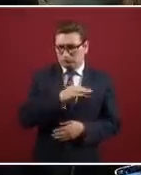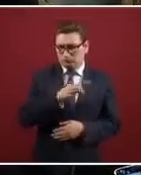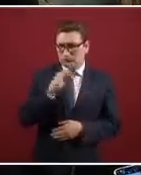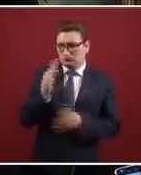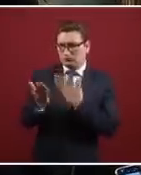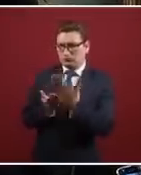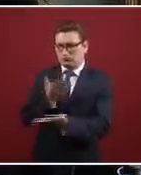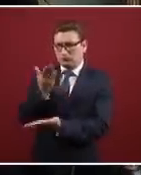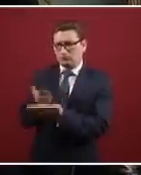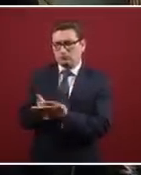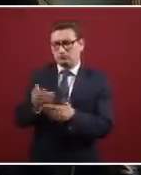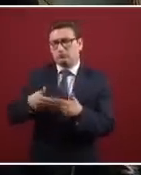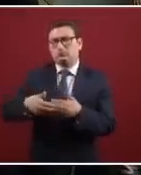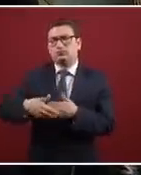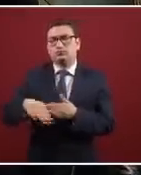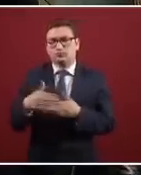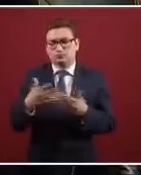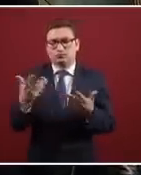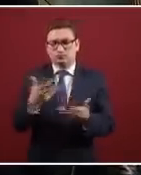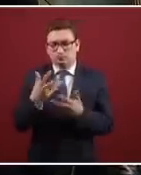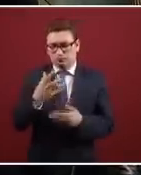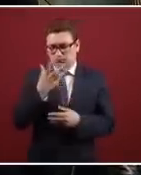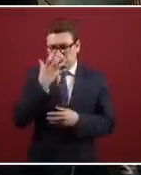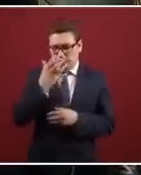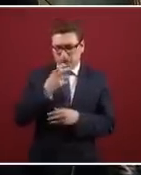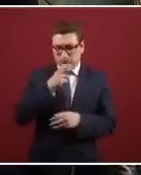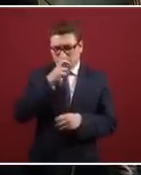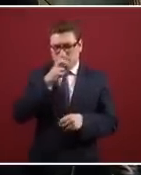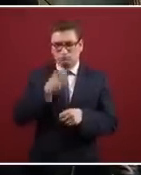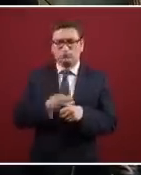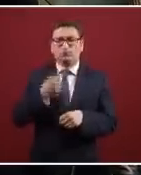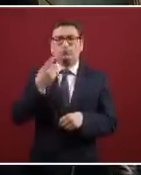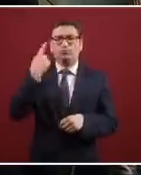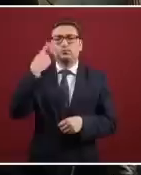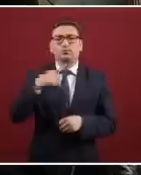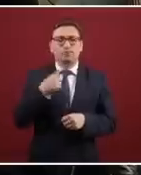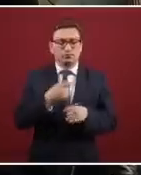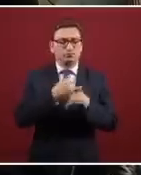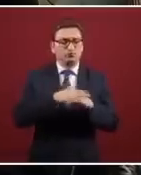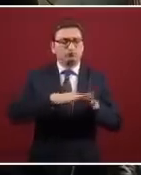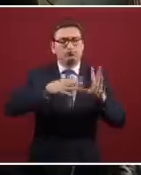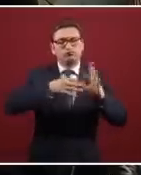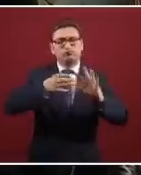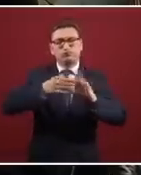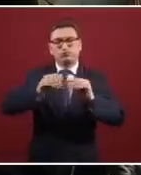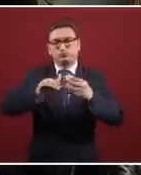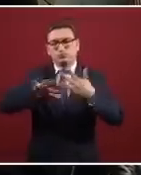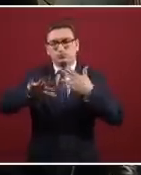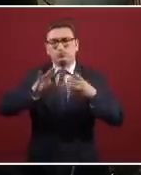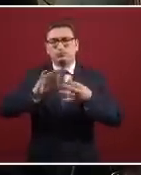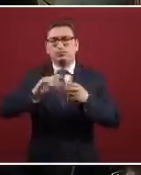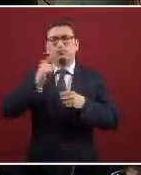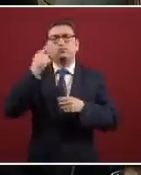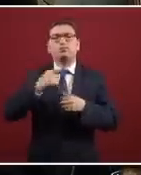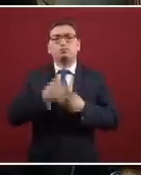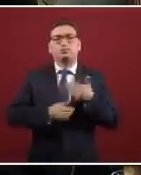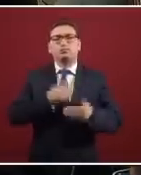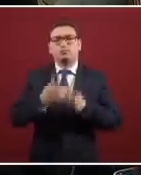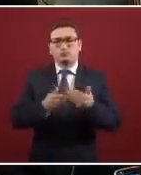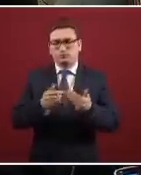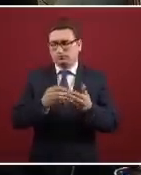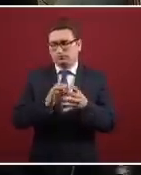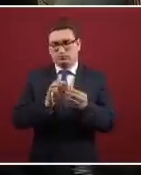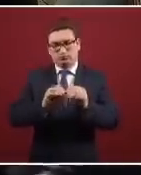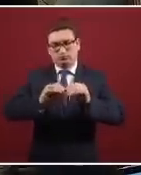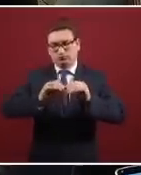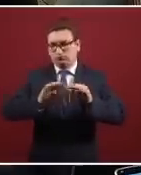marcha medidas estrictas de rendición de cuentas y de transparencia o qué mecanismos concretos para